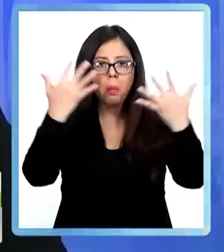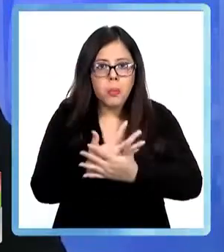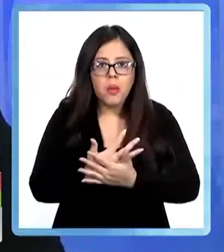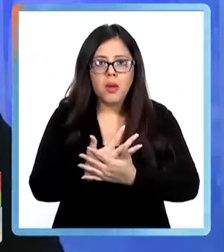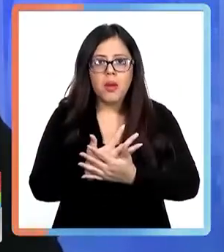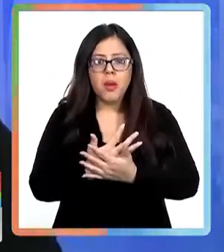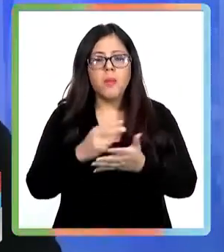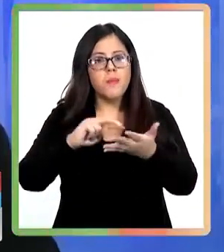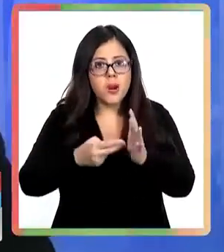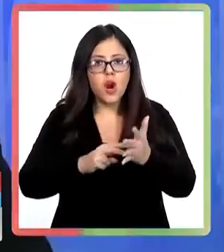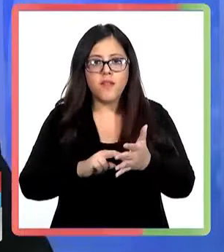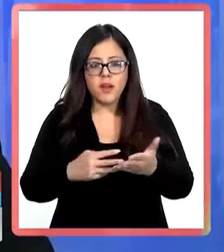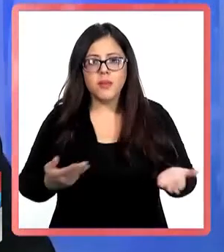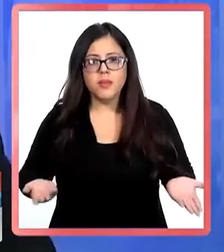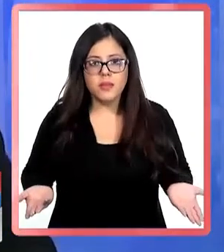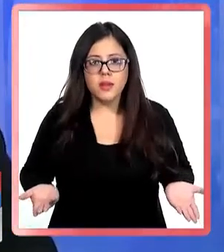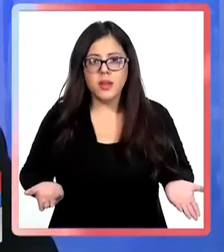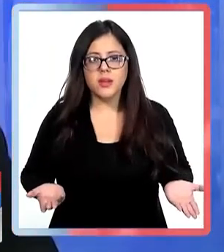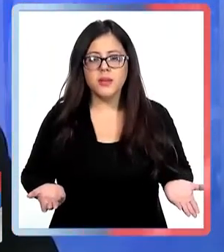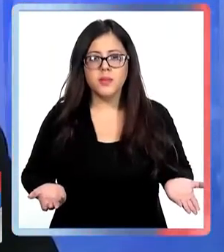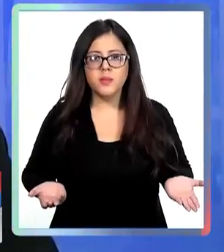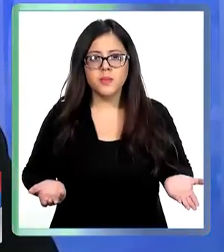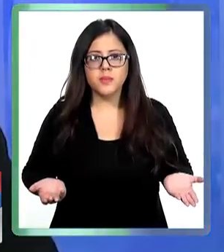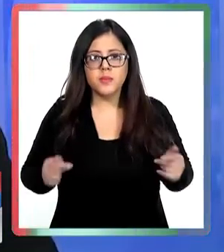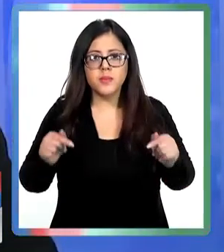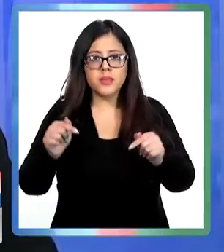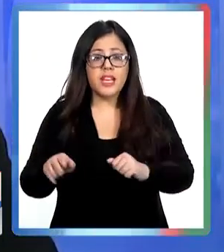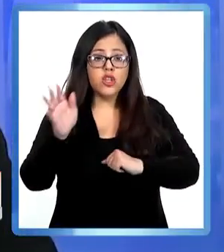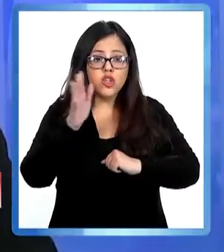enreda en una polémica en donde